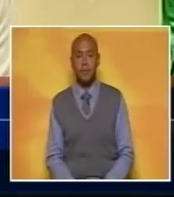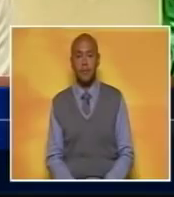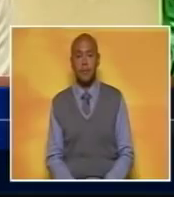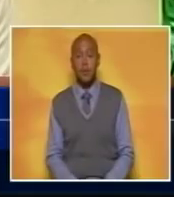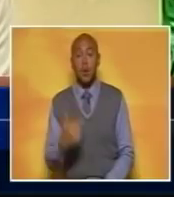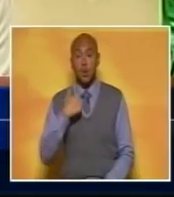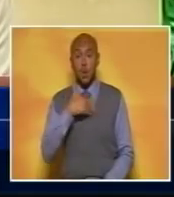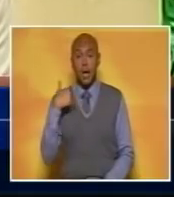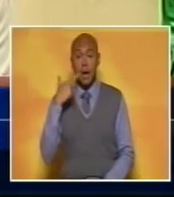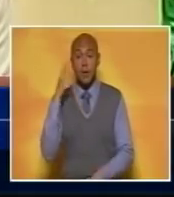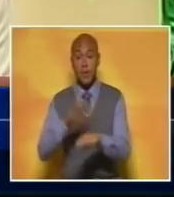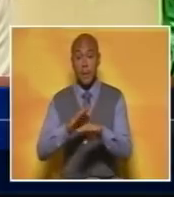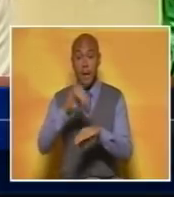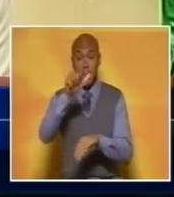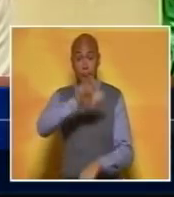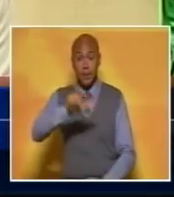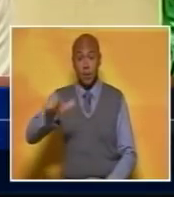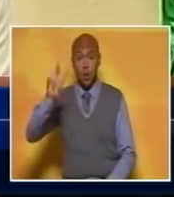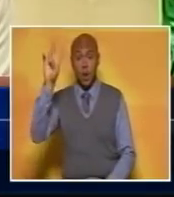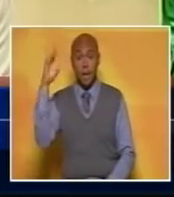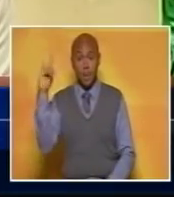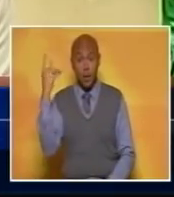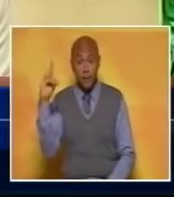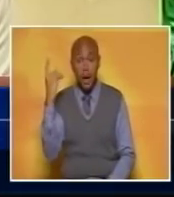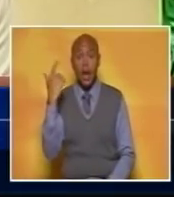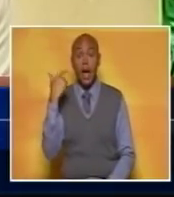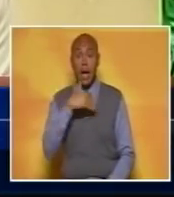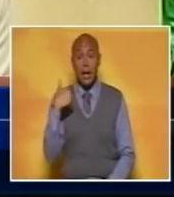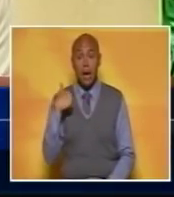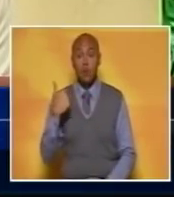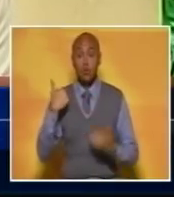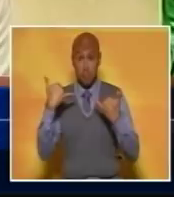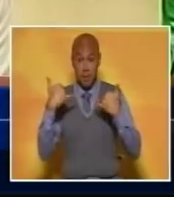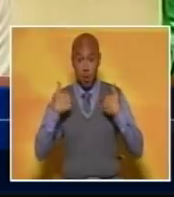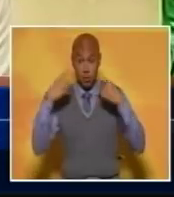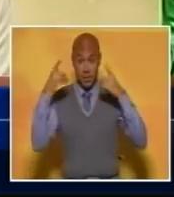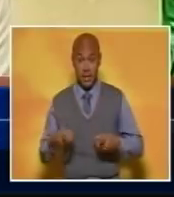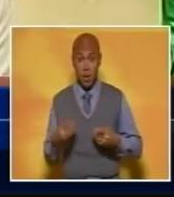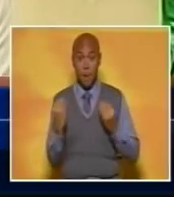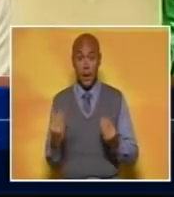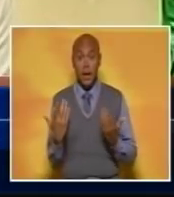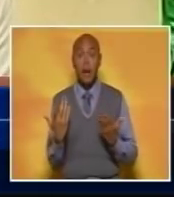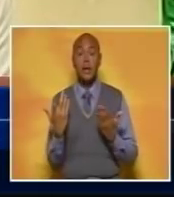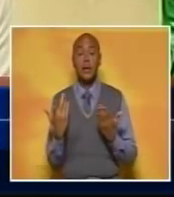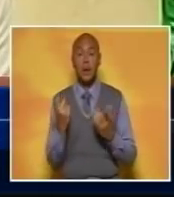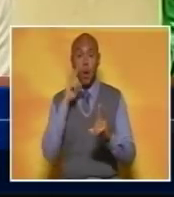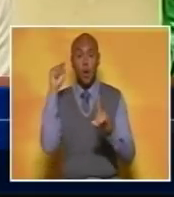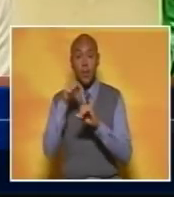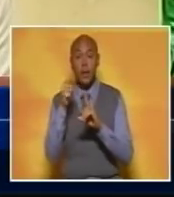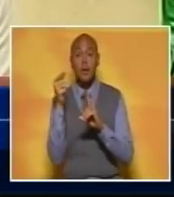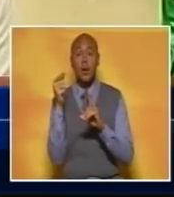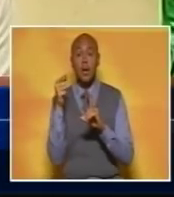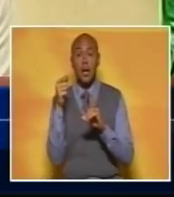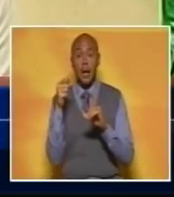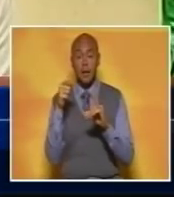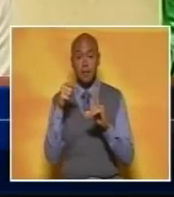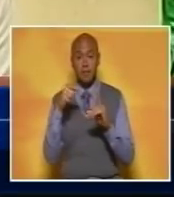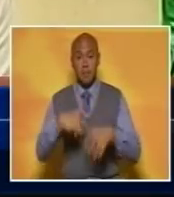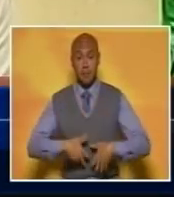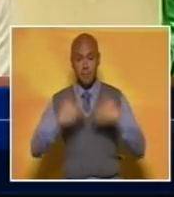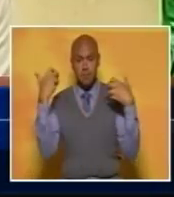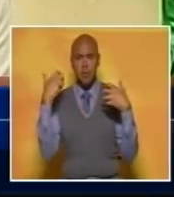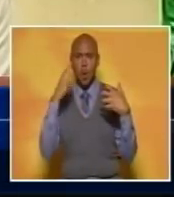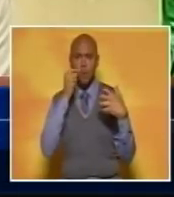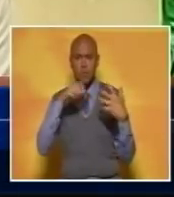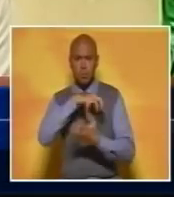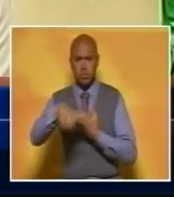sepa el pueblo boliviano que hemos tomado esa decisión para que no se use la violencia por parte de